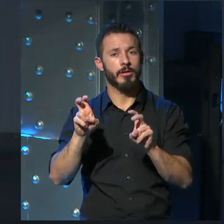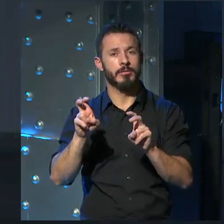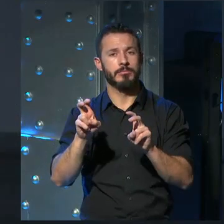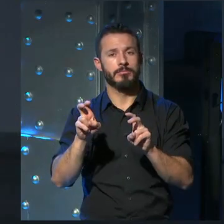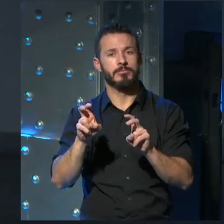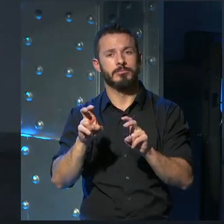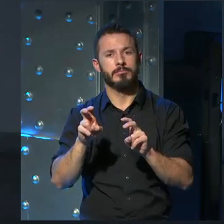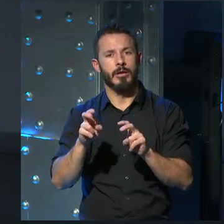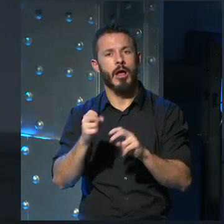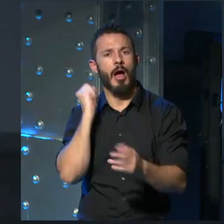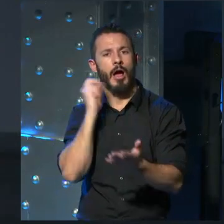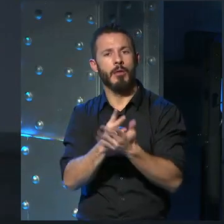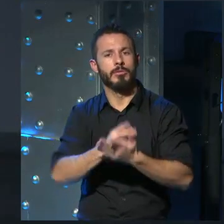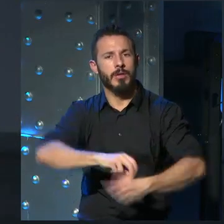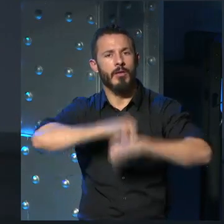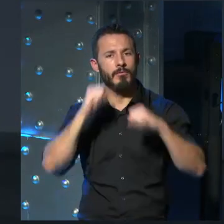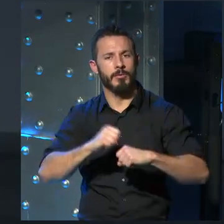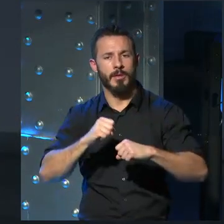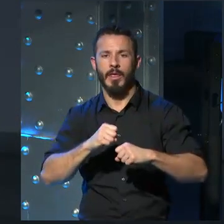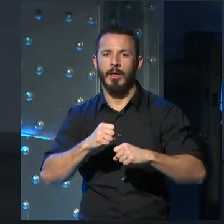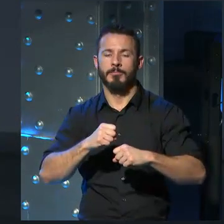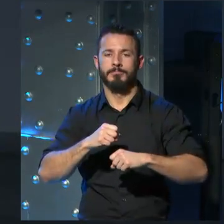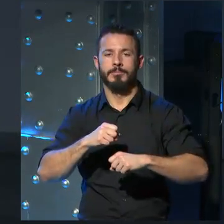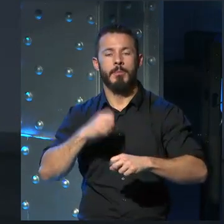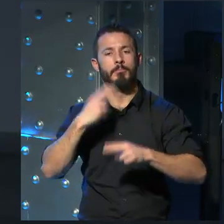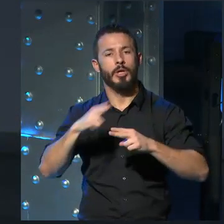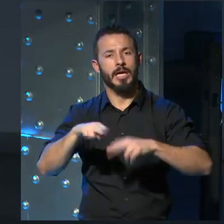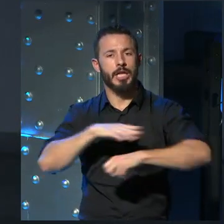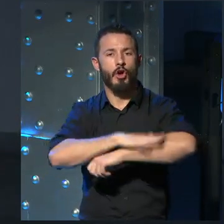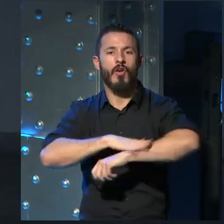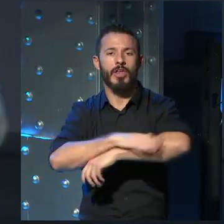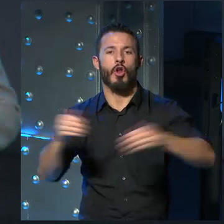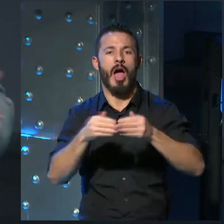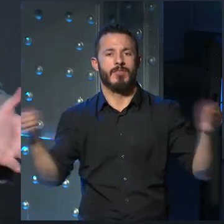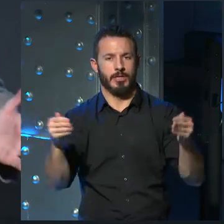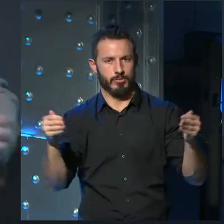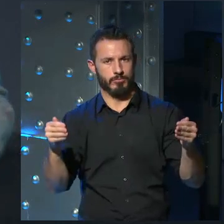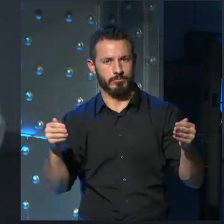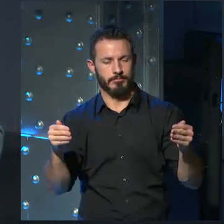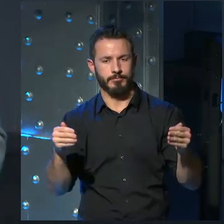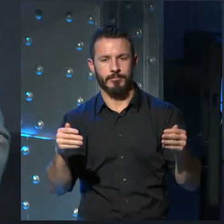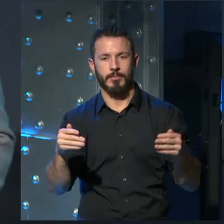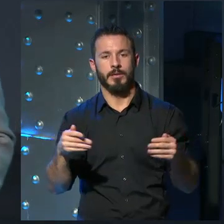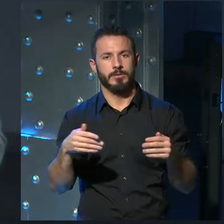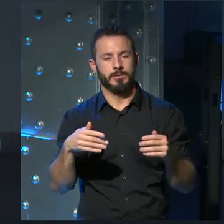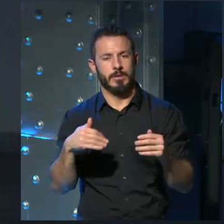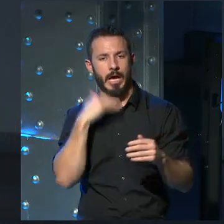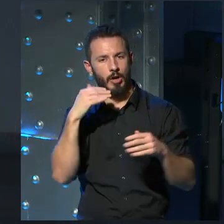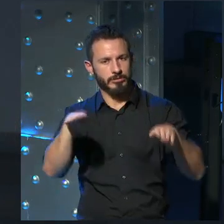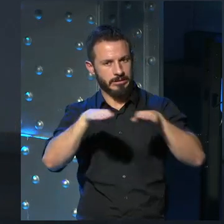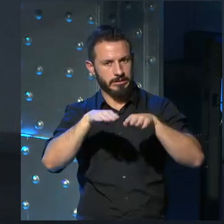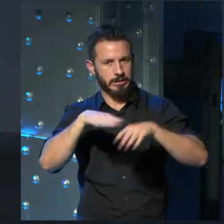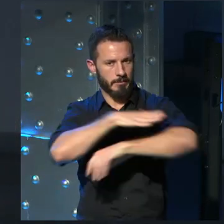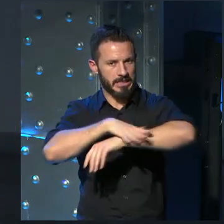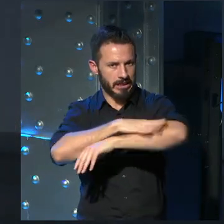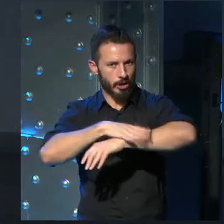habrá una apuesta firme por las políticas de gobierno abierto, donde entendemos además, y esta es una cuestión transversal a todos los